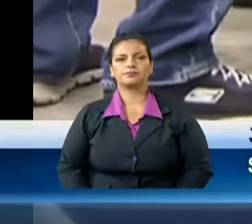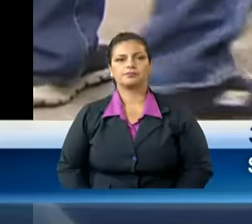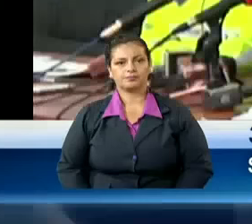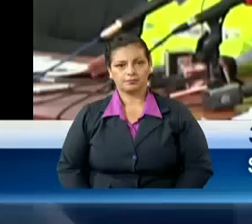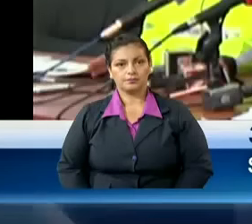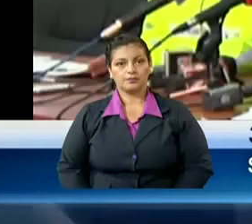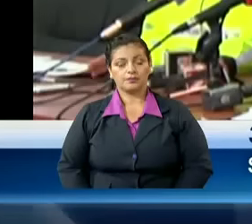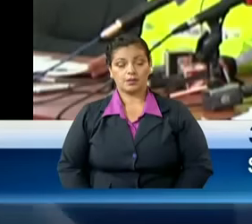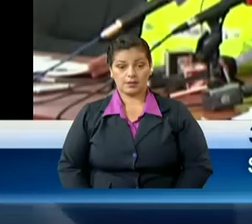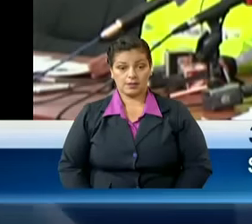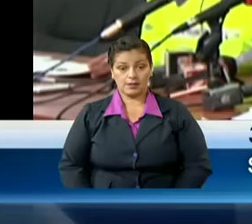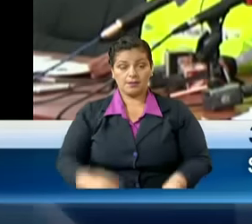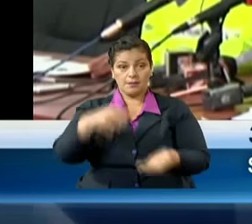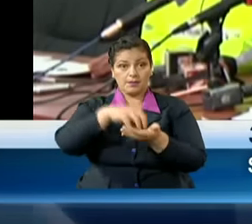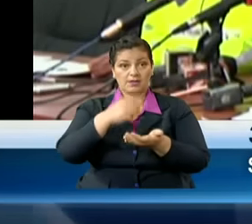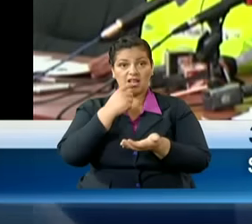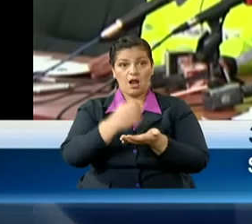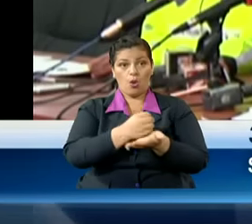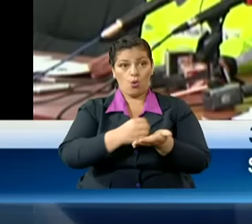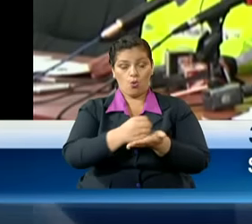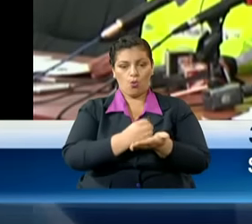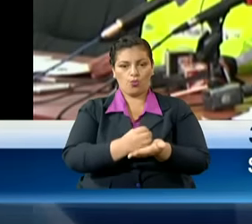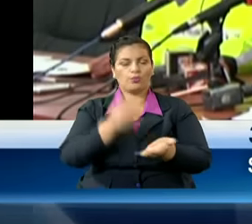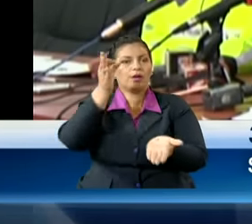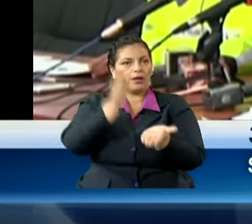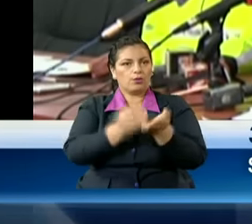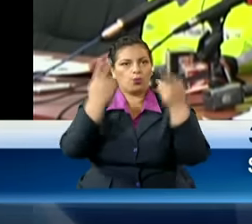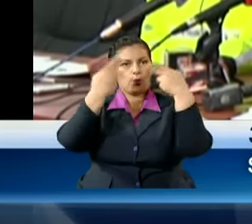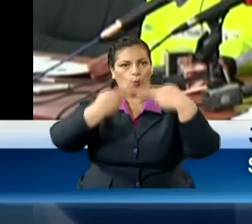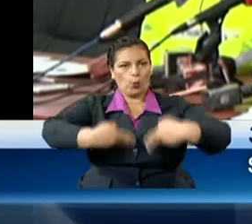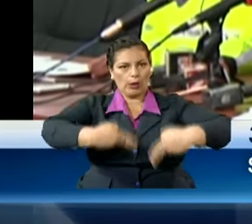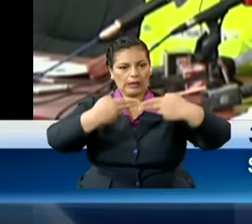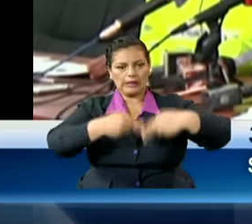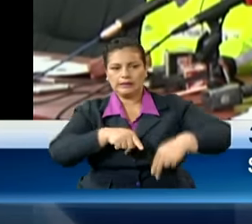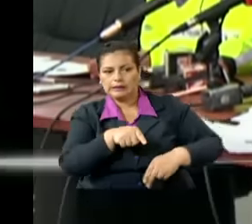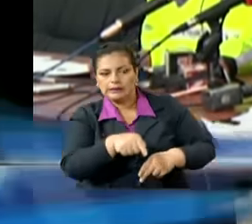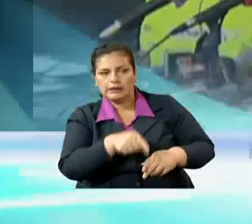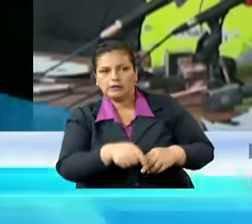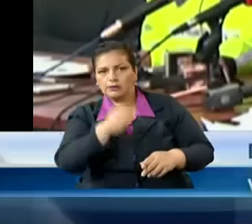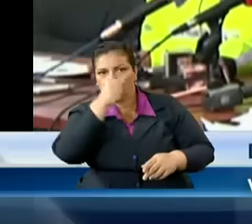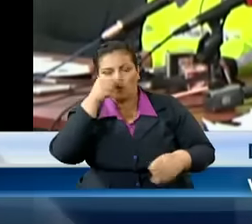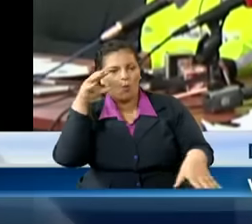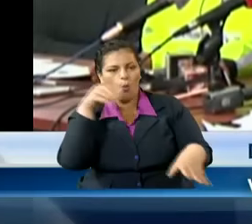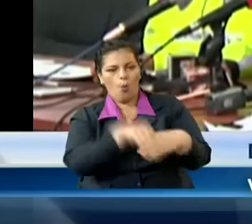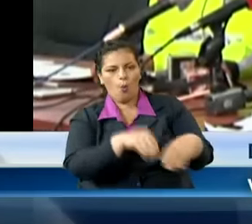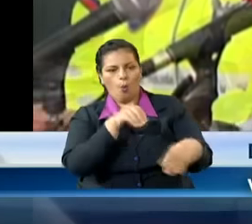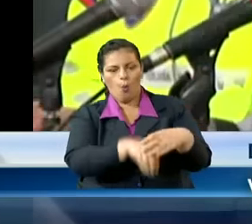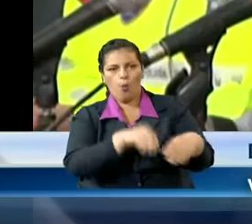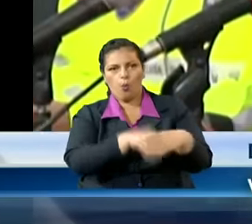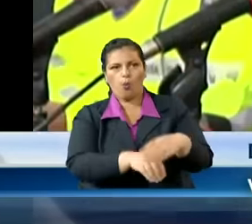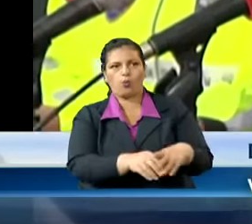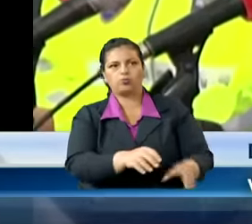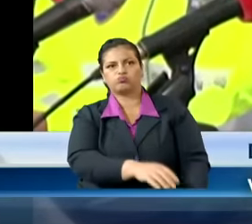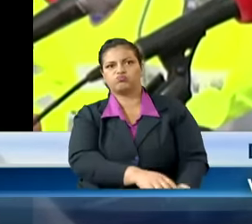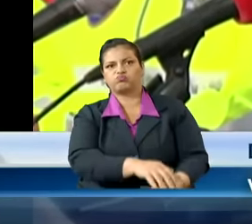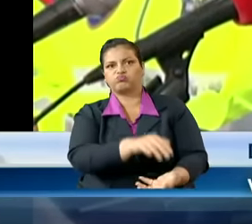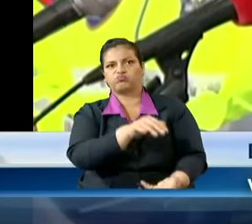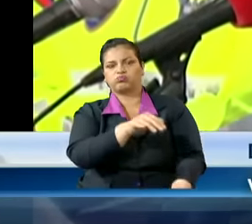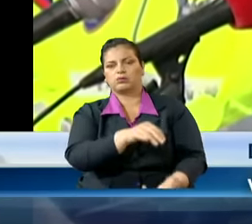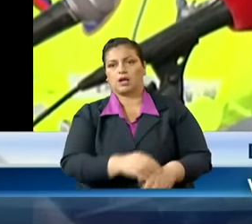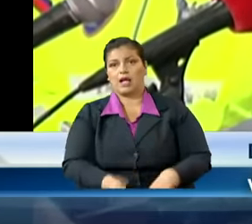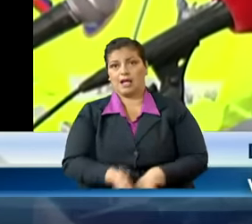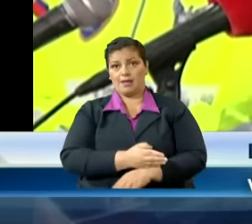cantón Huaquillas, en la provincia del Oro, existía un centro de acopio presumiblemente de estas sustancias sujetas a fiscalización. Habría salido de Perú